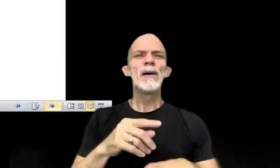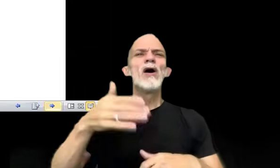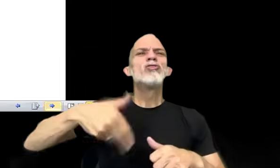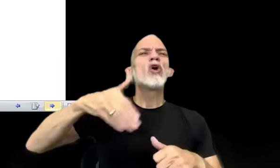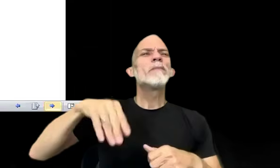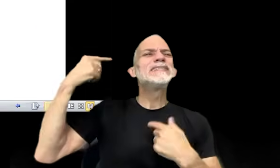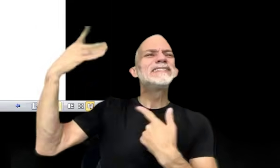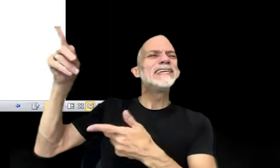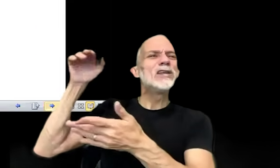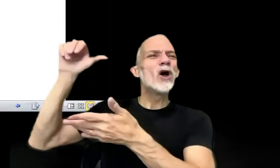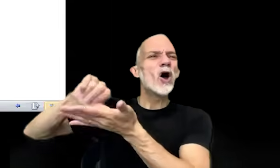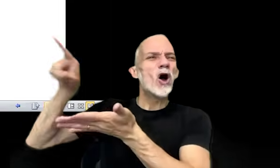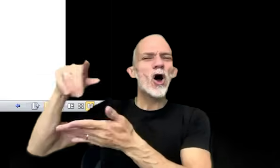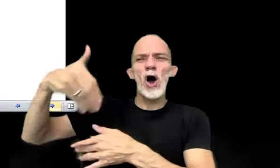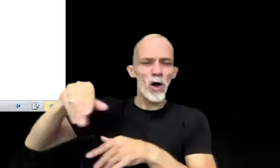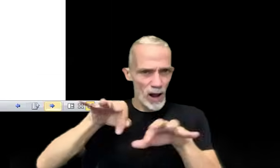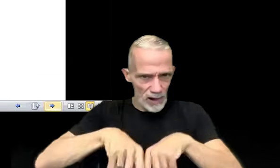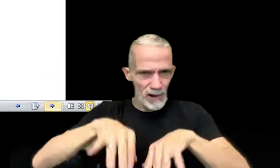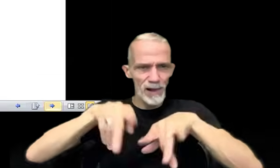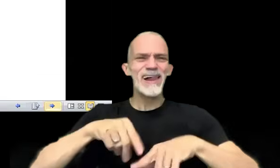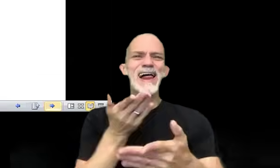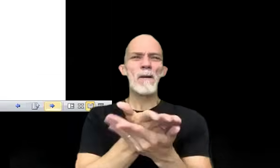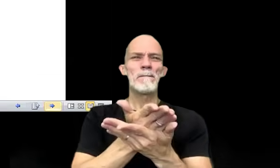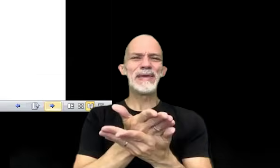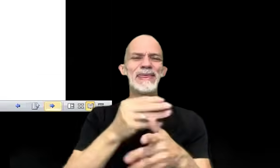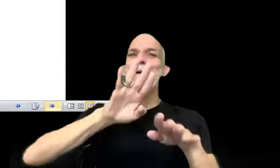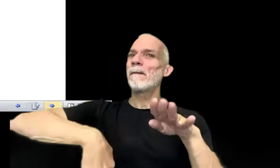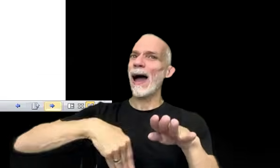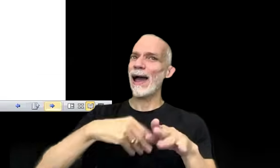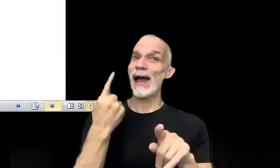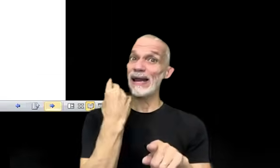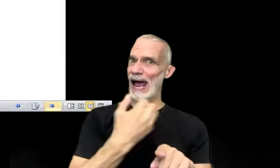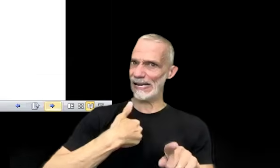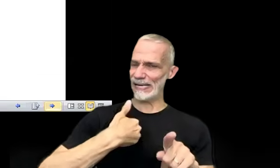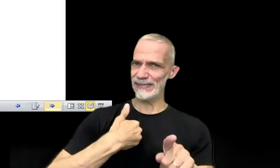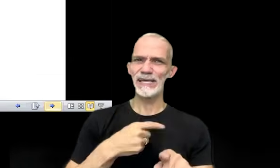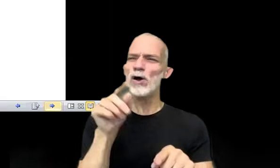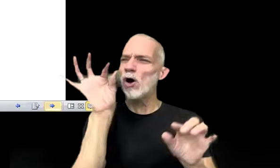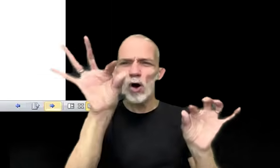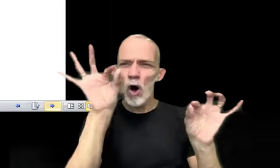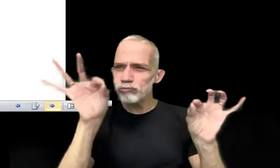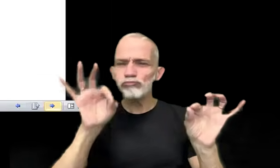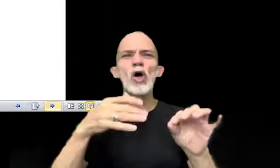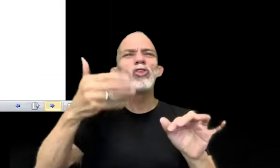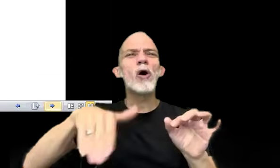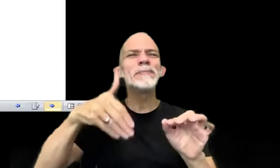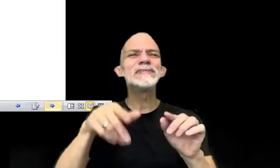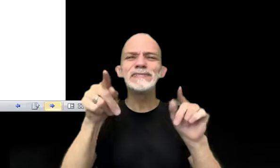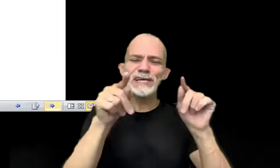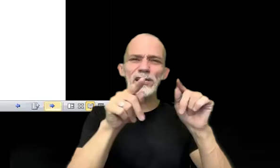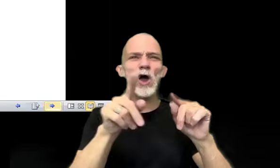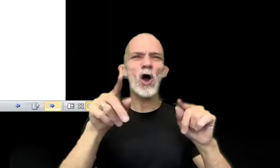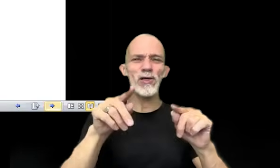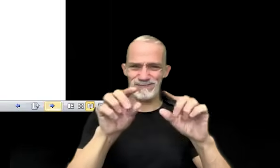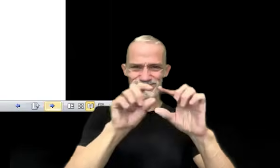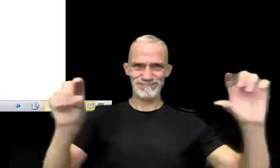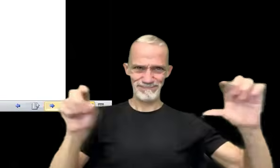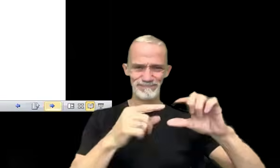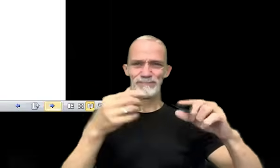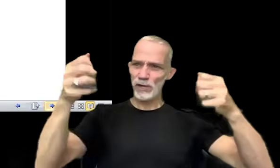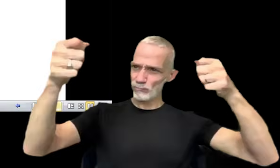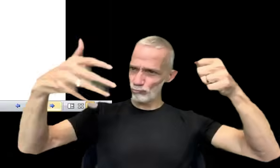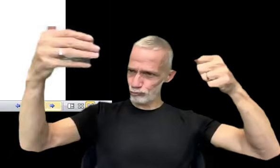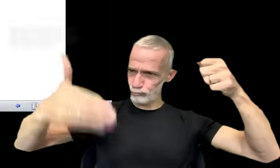un domicilio en el exterior. Se hace a través de la opción domicilio del registro